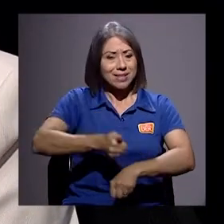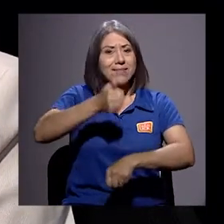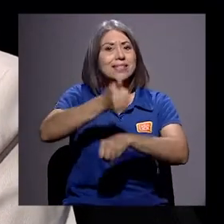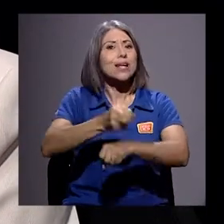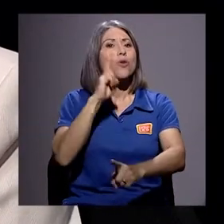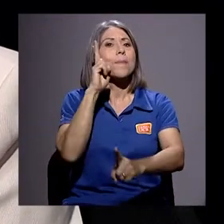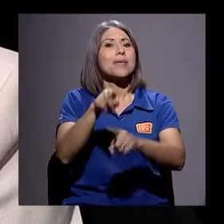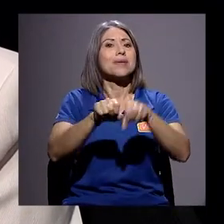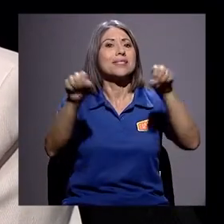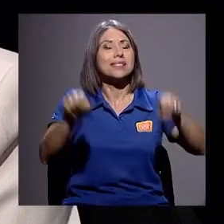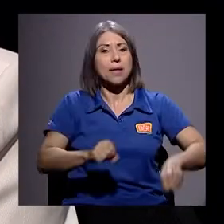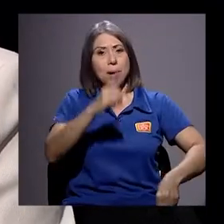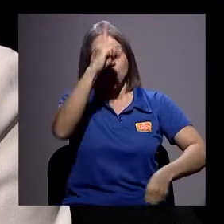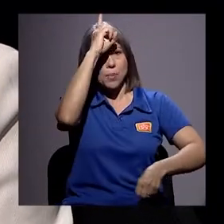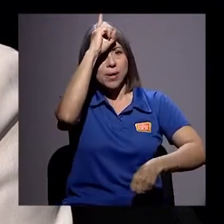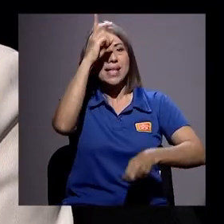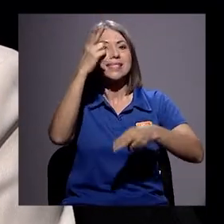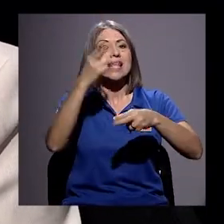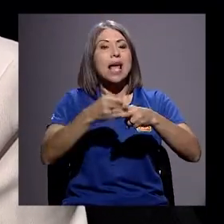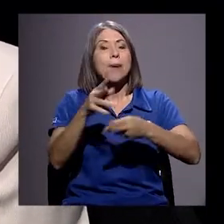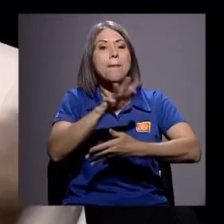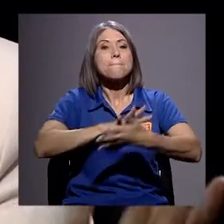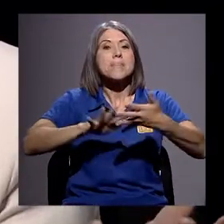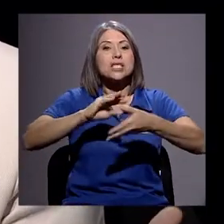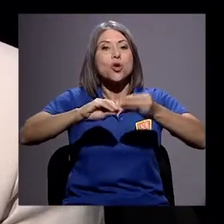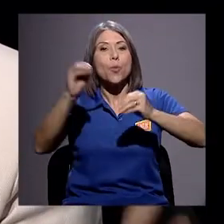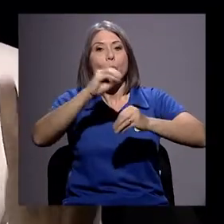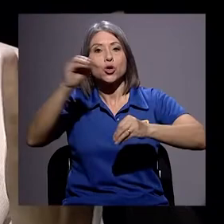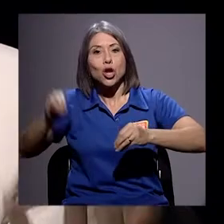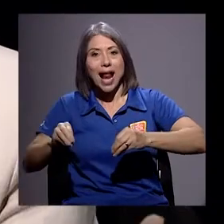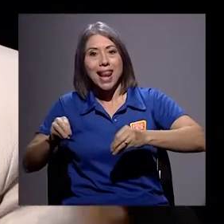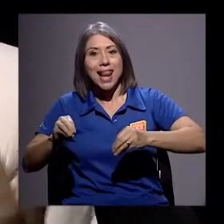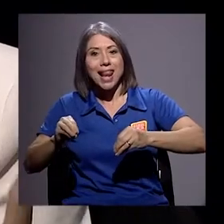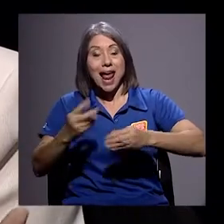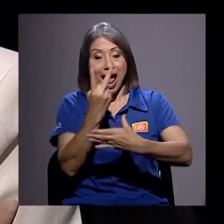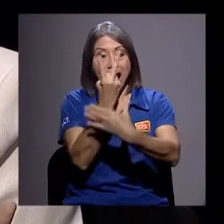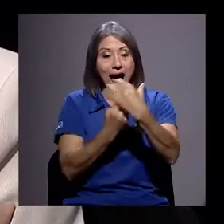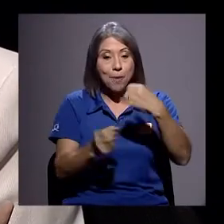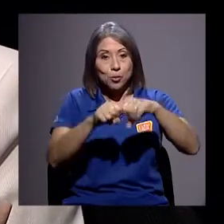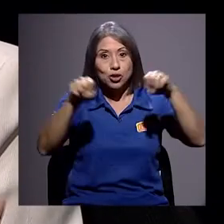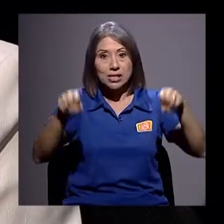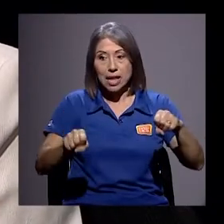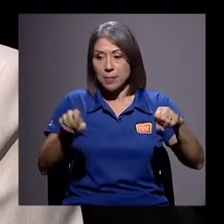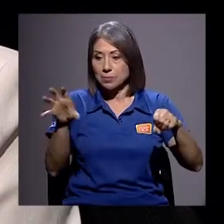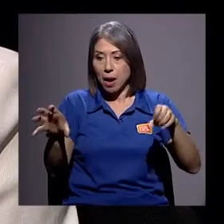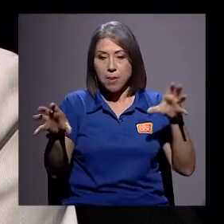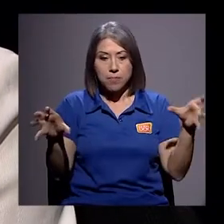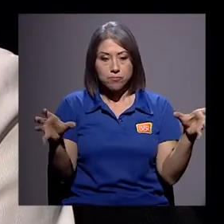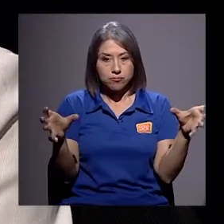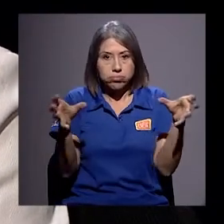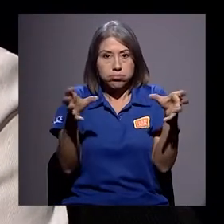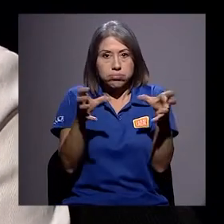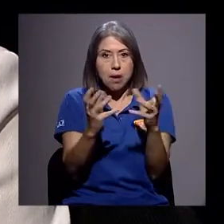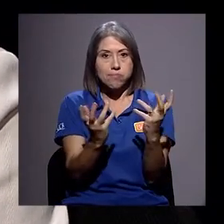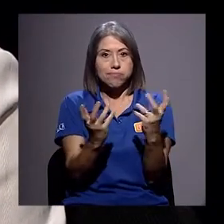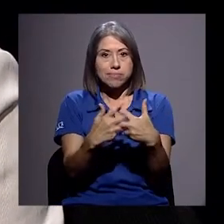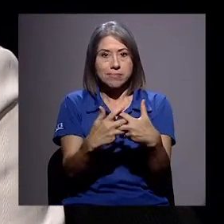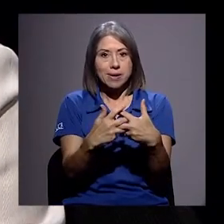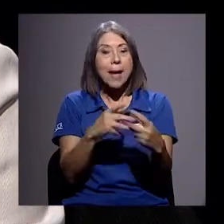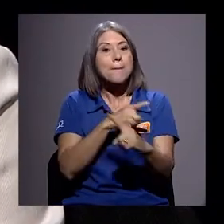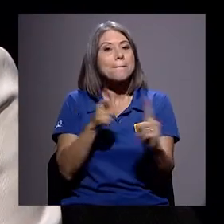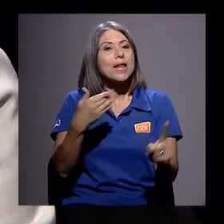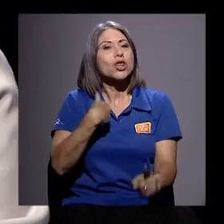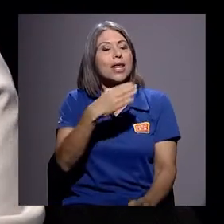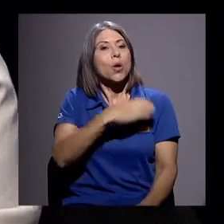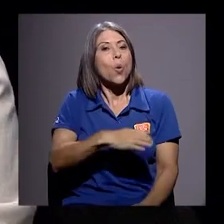fundó alemania que se llama sistema mixto proporcional que combina lo bueno de ambos sistemas pero tiene el componente